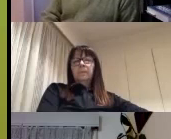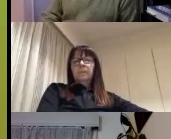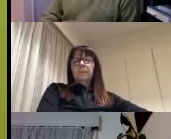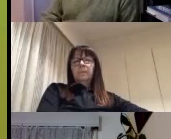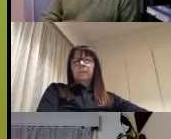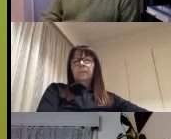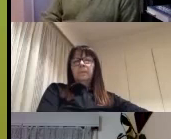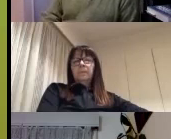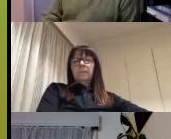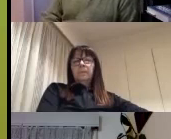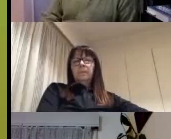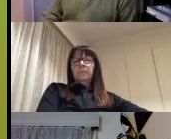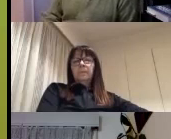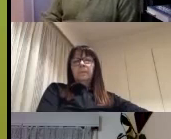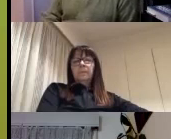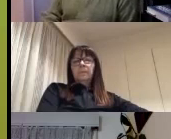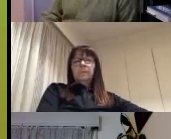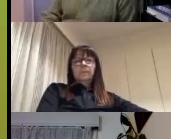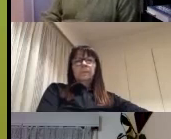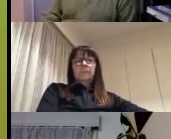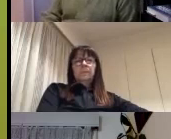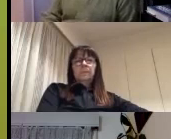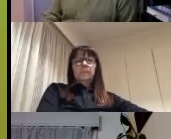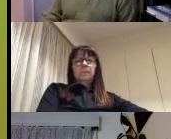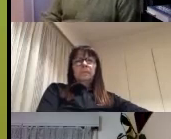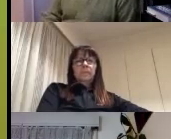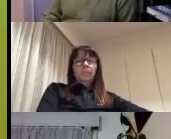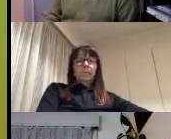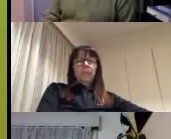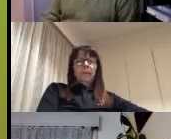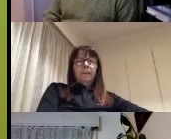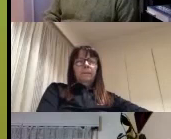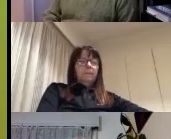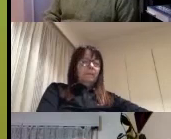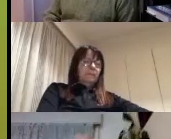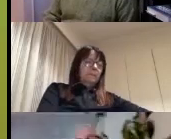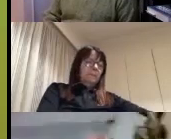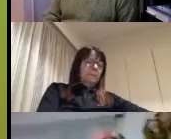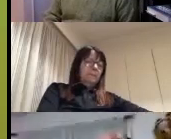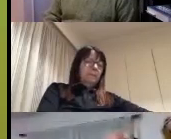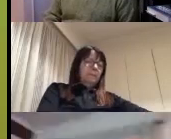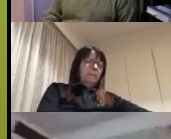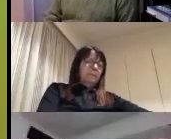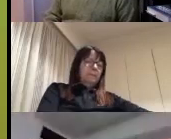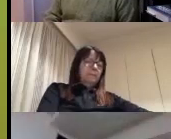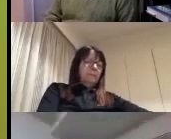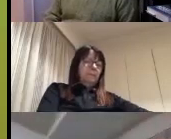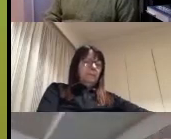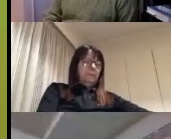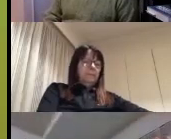y esto fue uno de los expositores que que que que puso en las conferencias de la feria